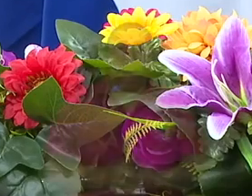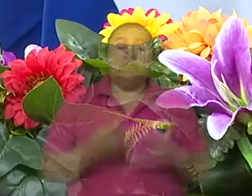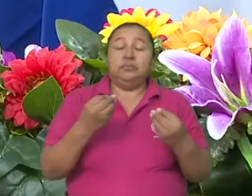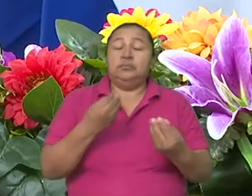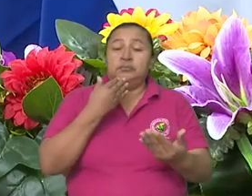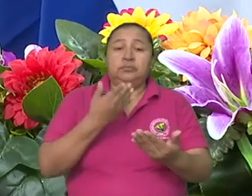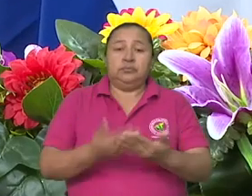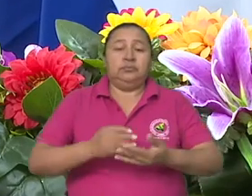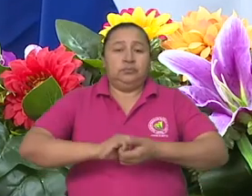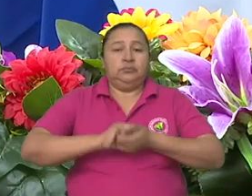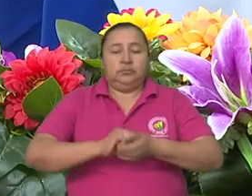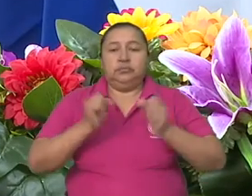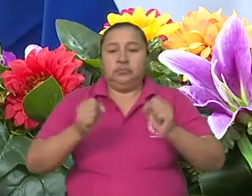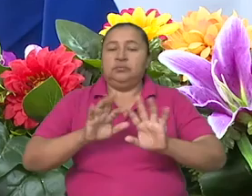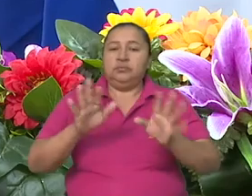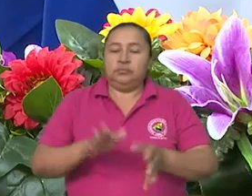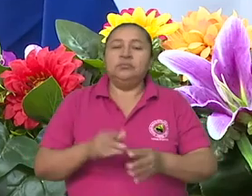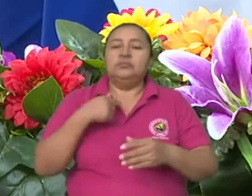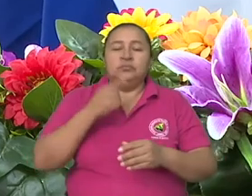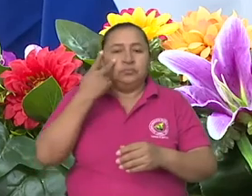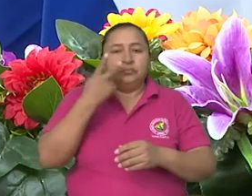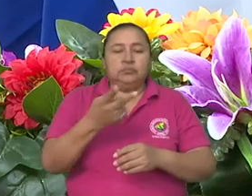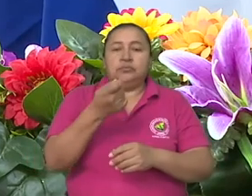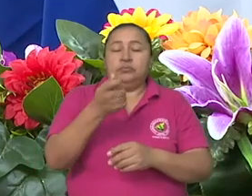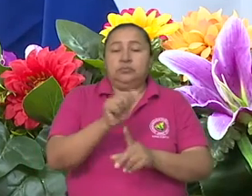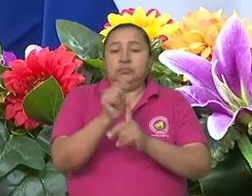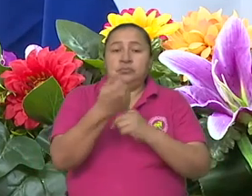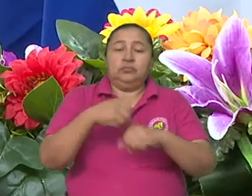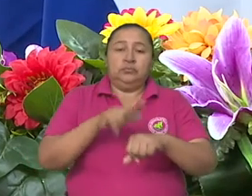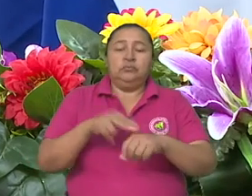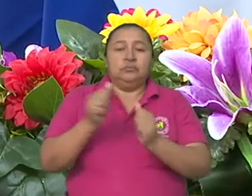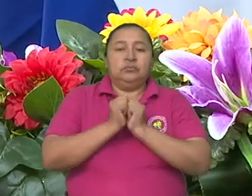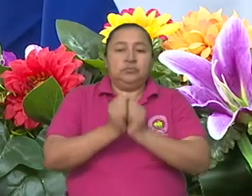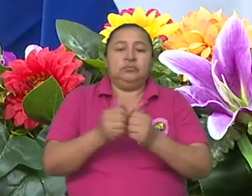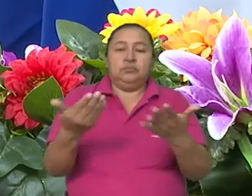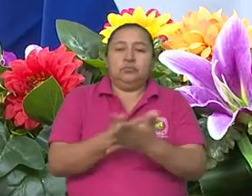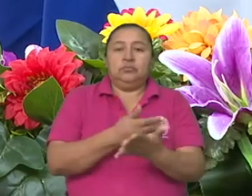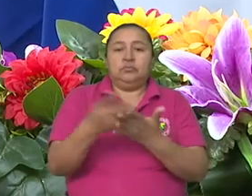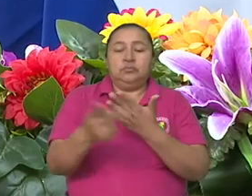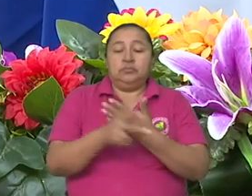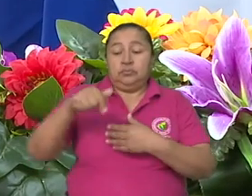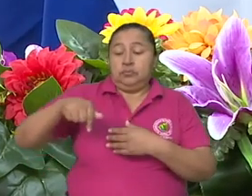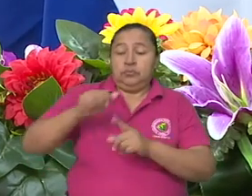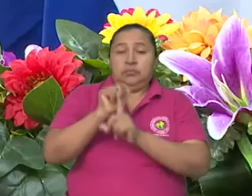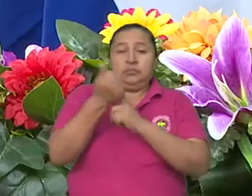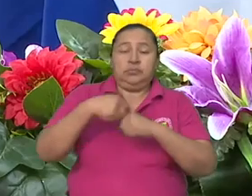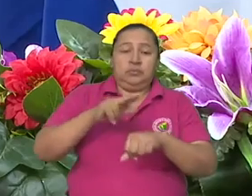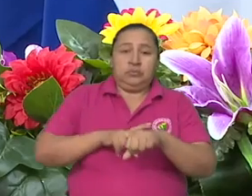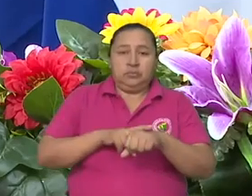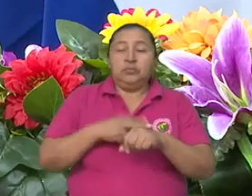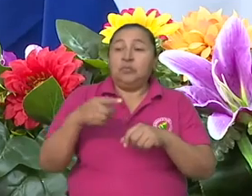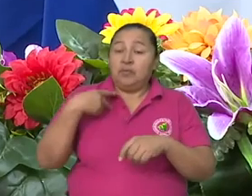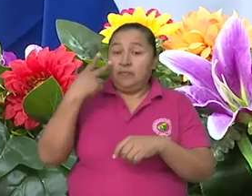Muchísimas gracias, amigas y amigos televidentes, por estar en sintonía del canal parlamentario y por acompañarnos en una nueva edición de su programa desde el Parlamento. Como ya